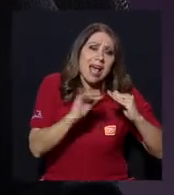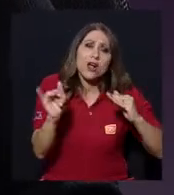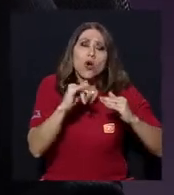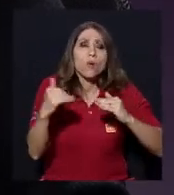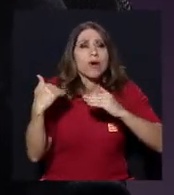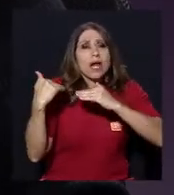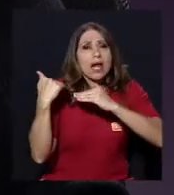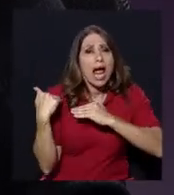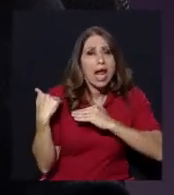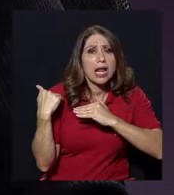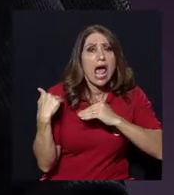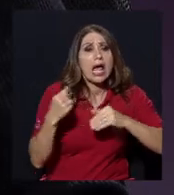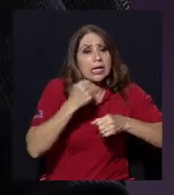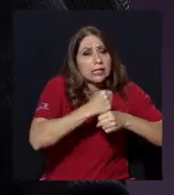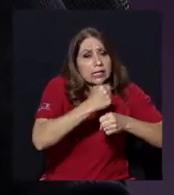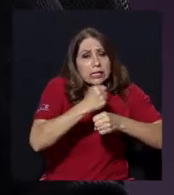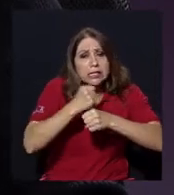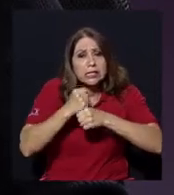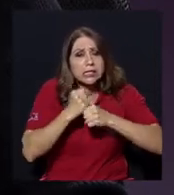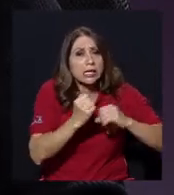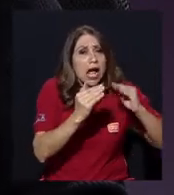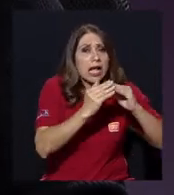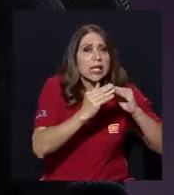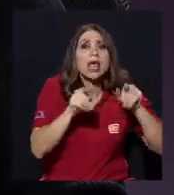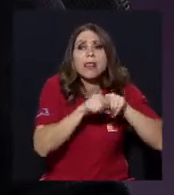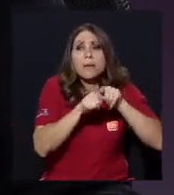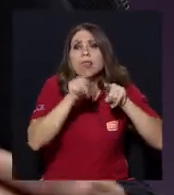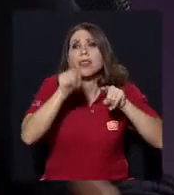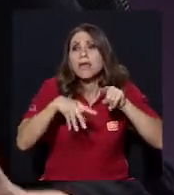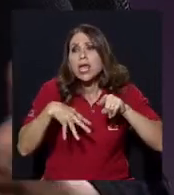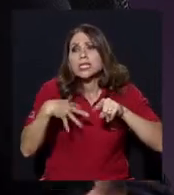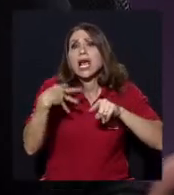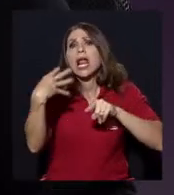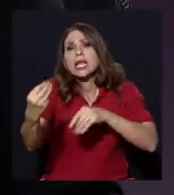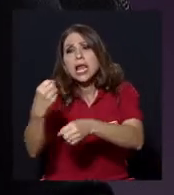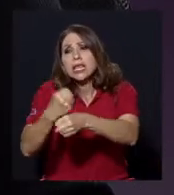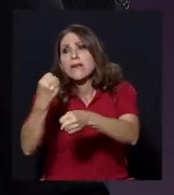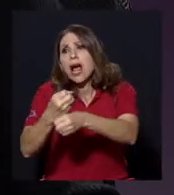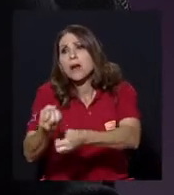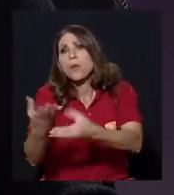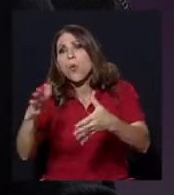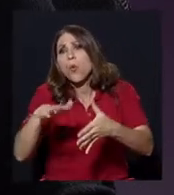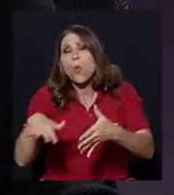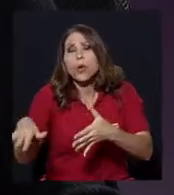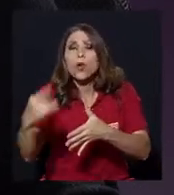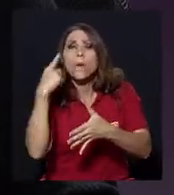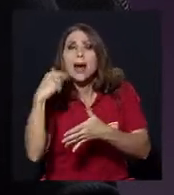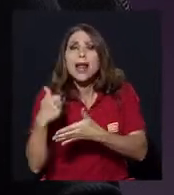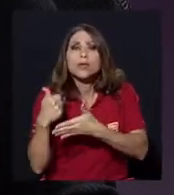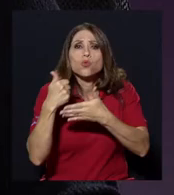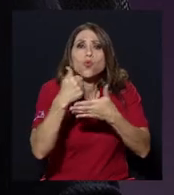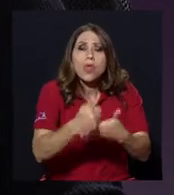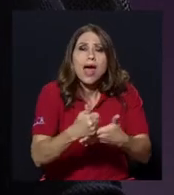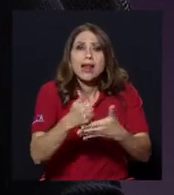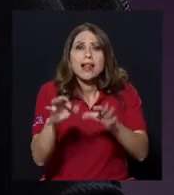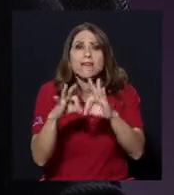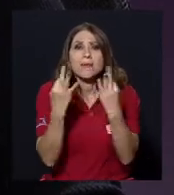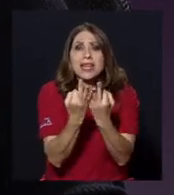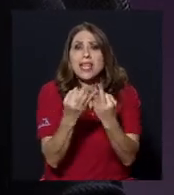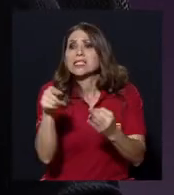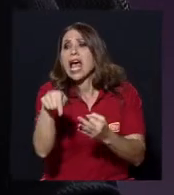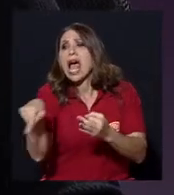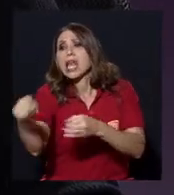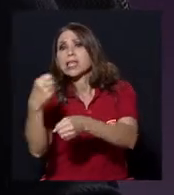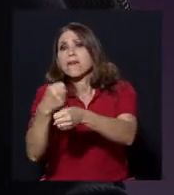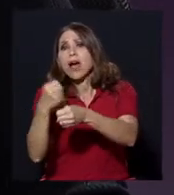además tengan que salir al mundo del trabajo público para poder ayudar a sostener sus familias, y que lo que les paguen en ese